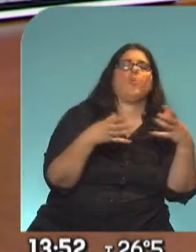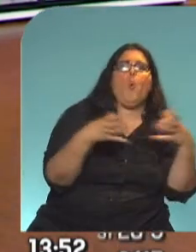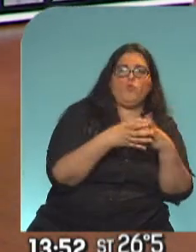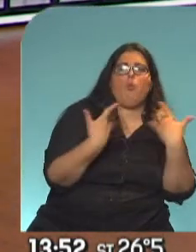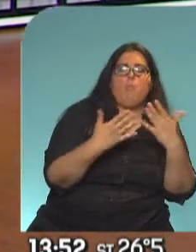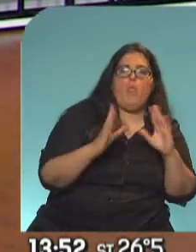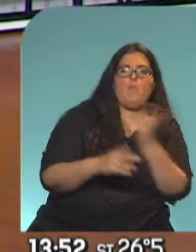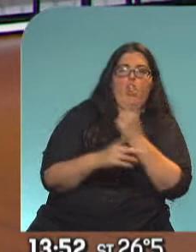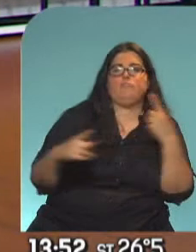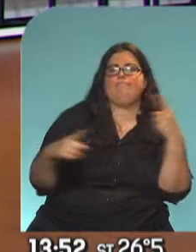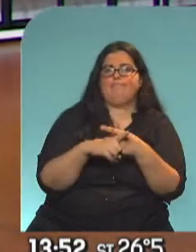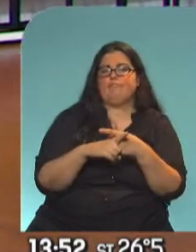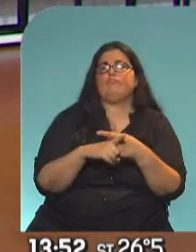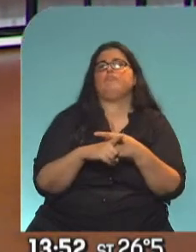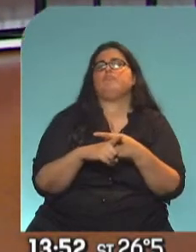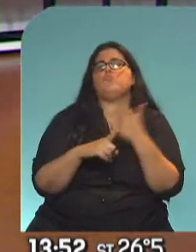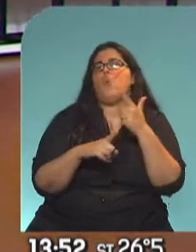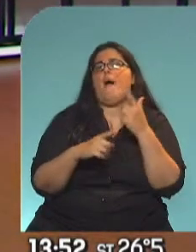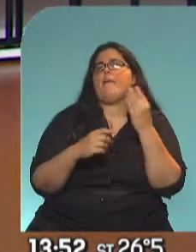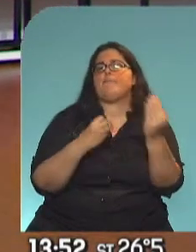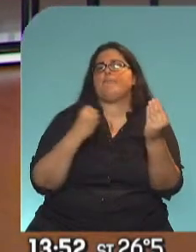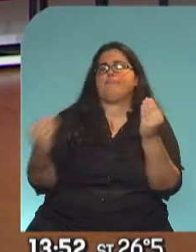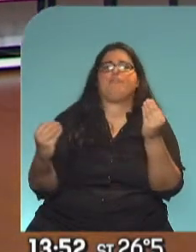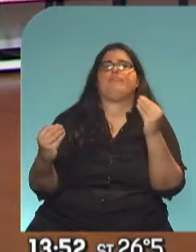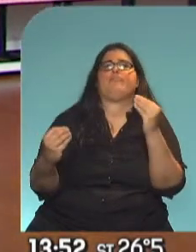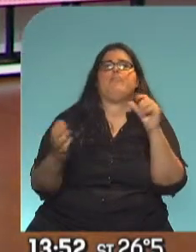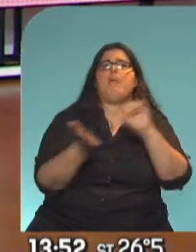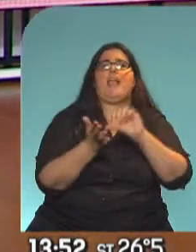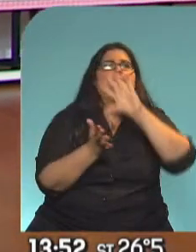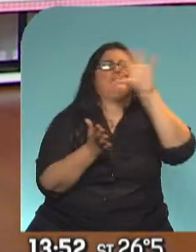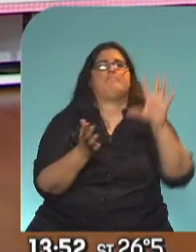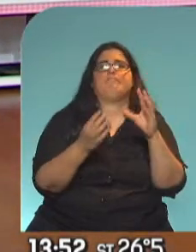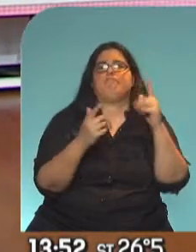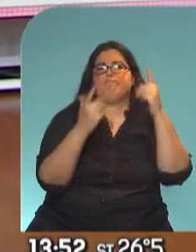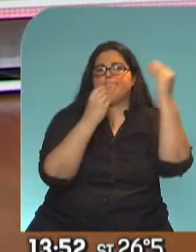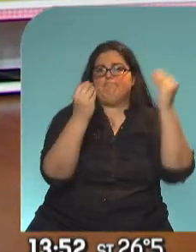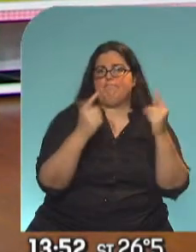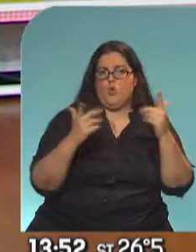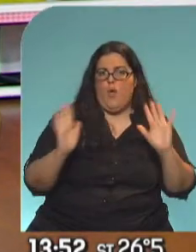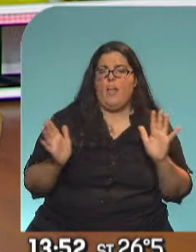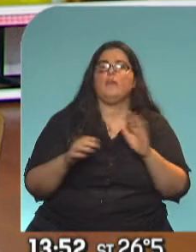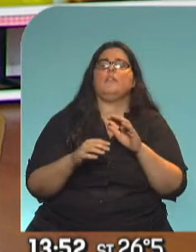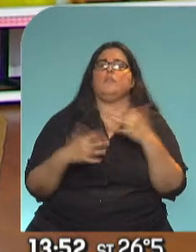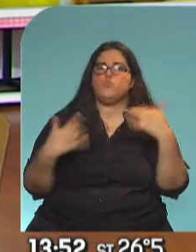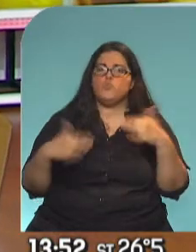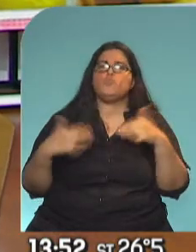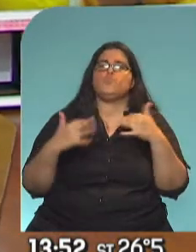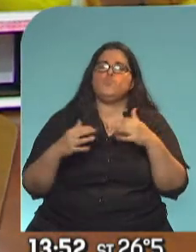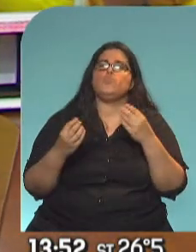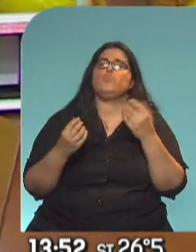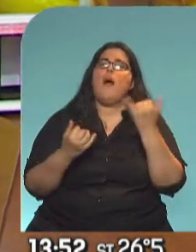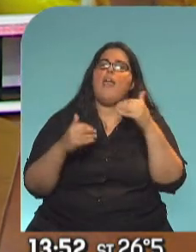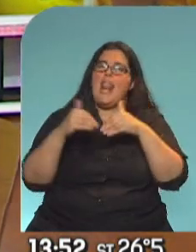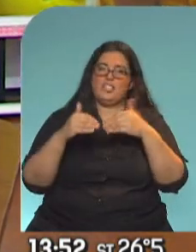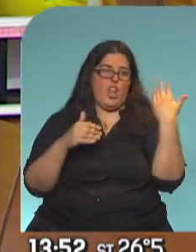las agrupaciones que no tienen representación a nivel nacional, pero también pasó mucho de esto en estas elecciones, muchos partidos